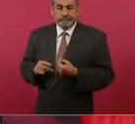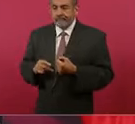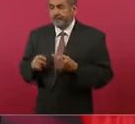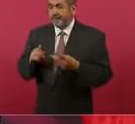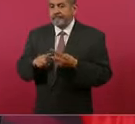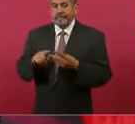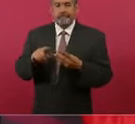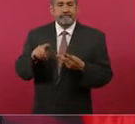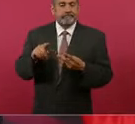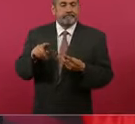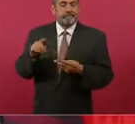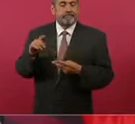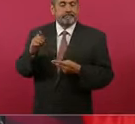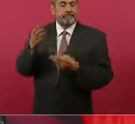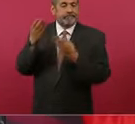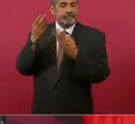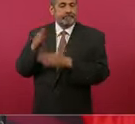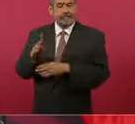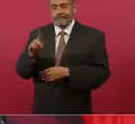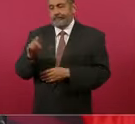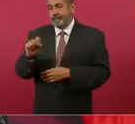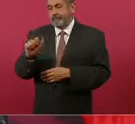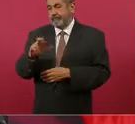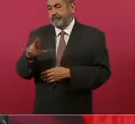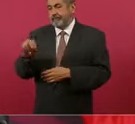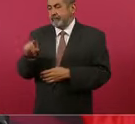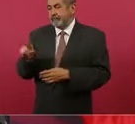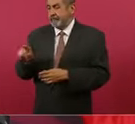en la Banca de Desarrollo,